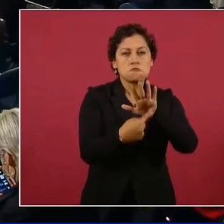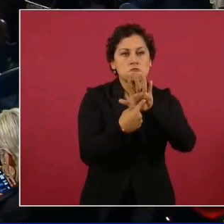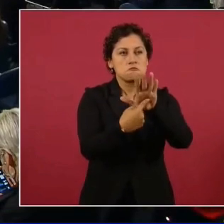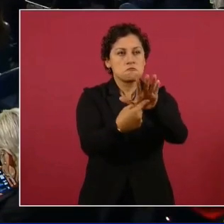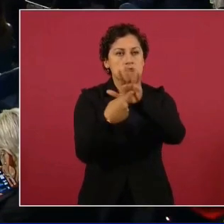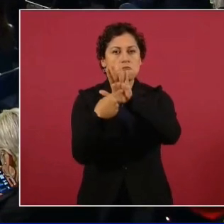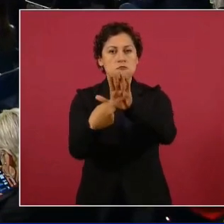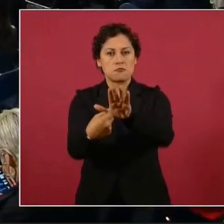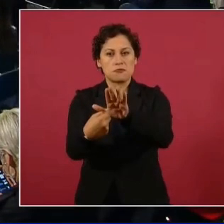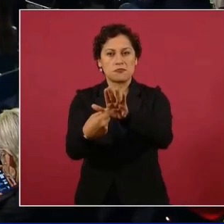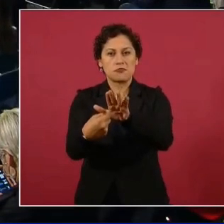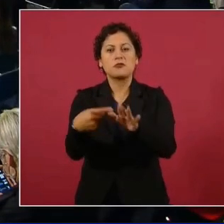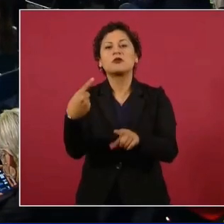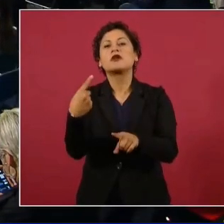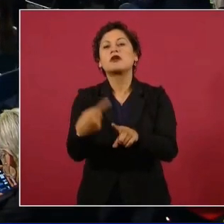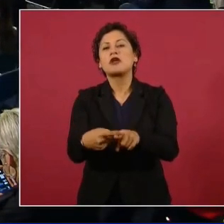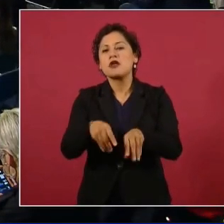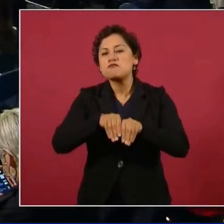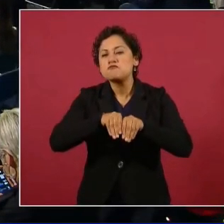Reforma